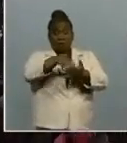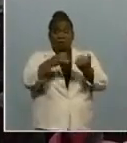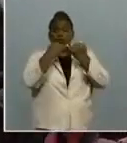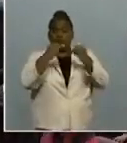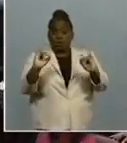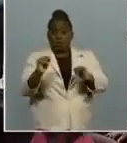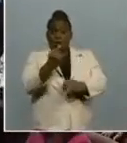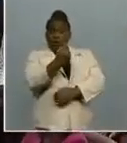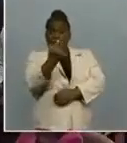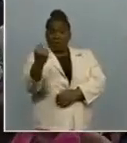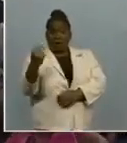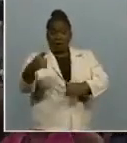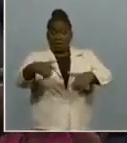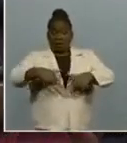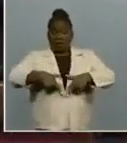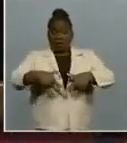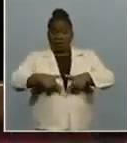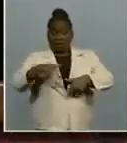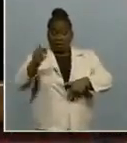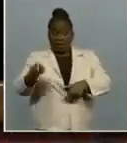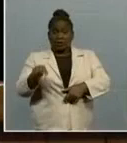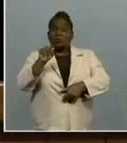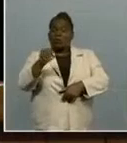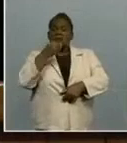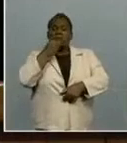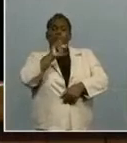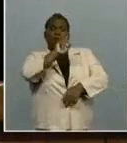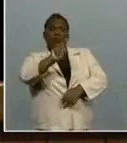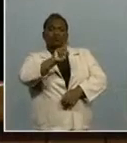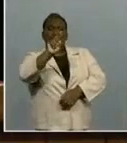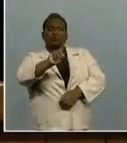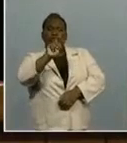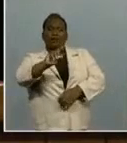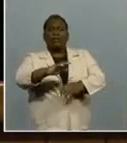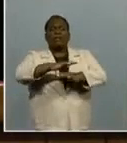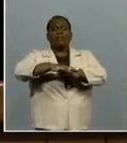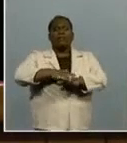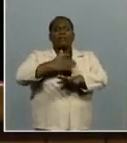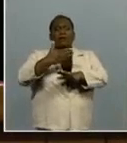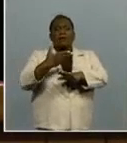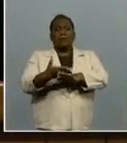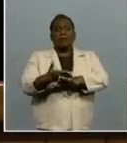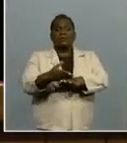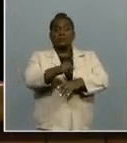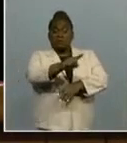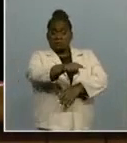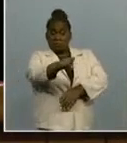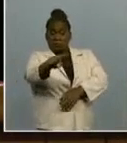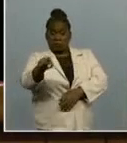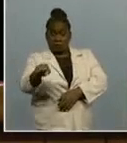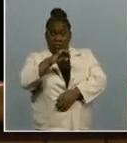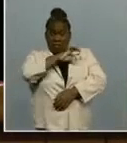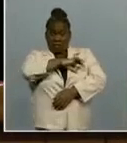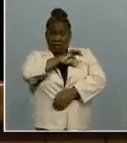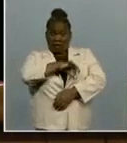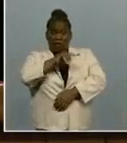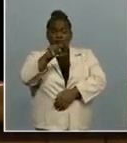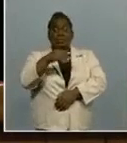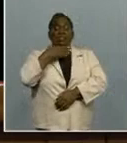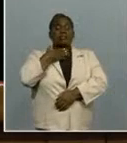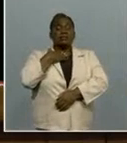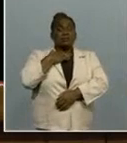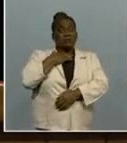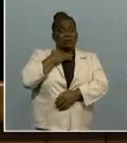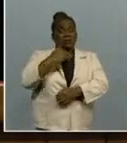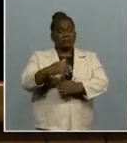candidato la que podrá ser consultada posteriormente por ustedes si así lo desea